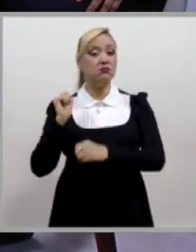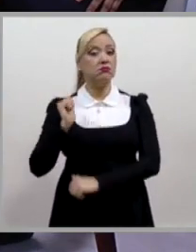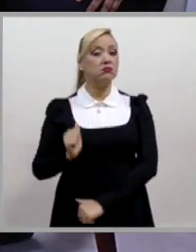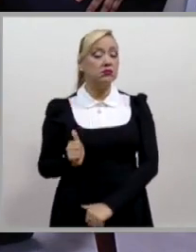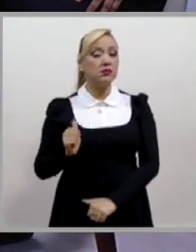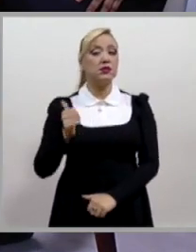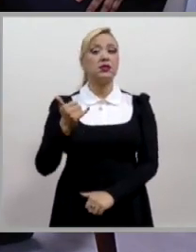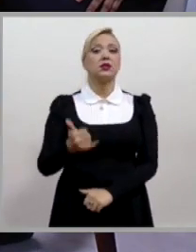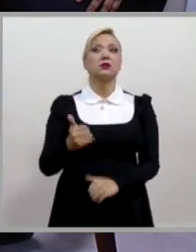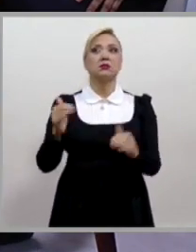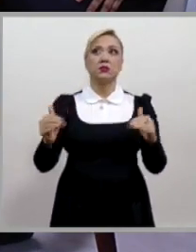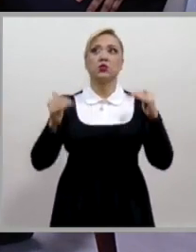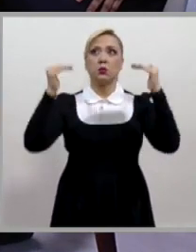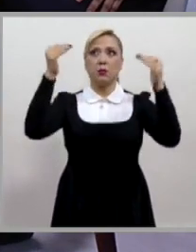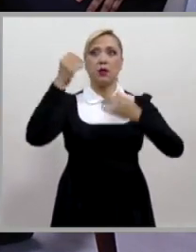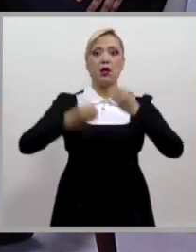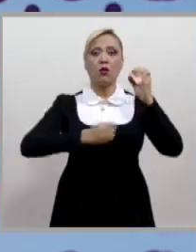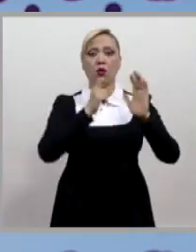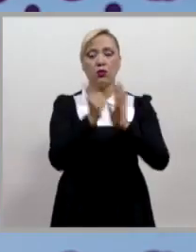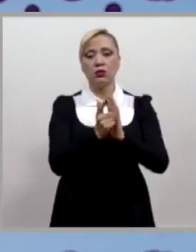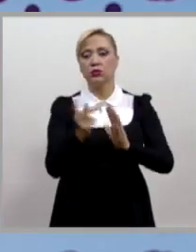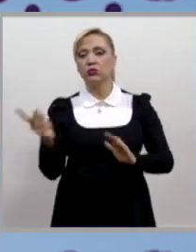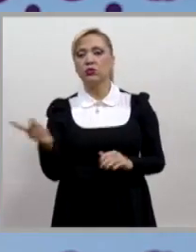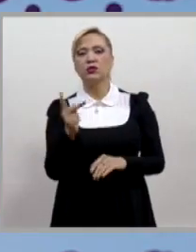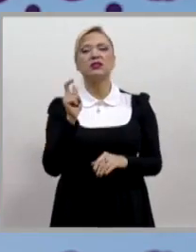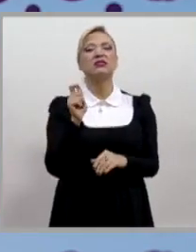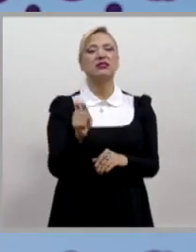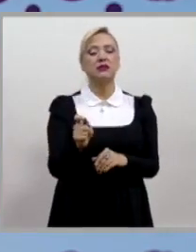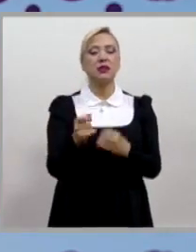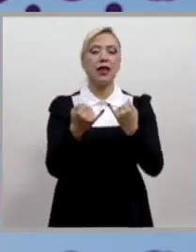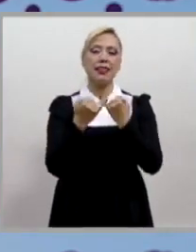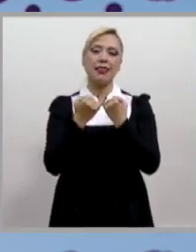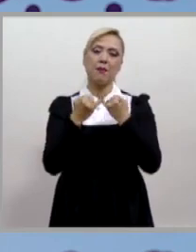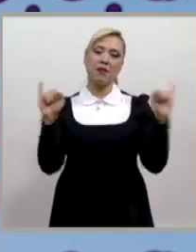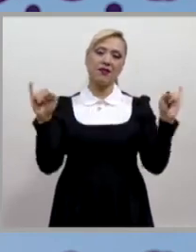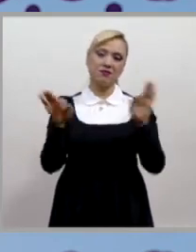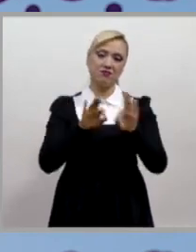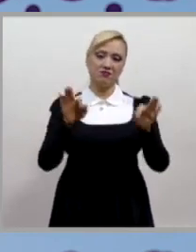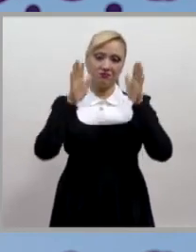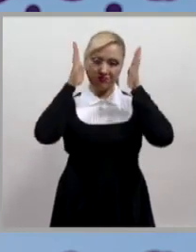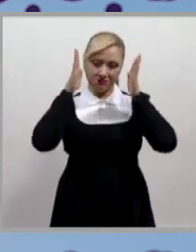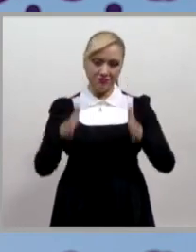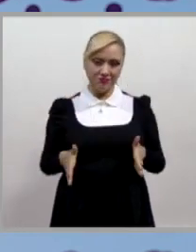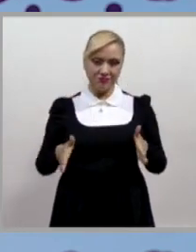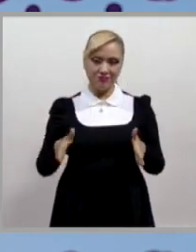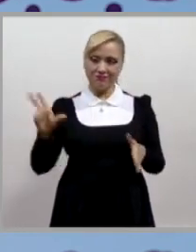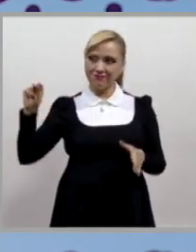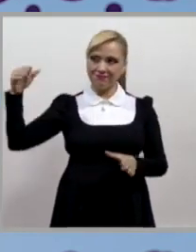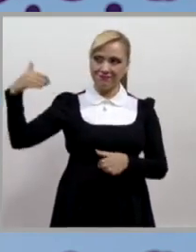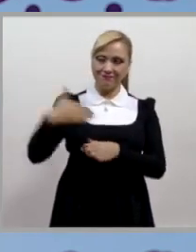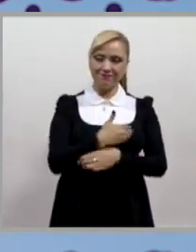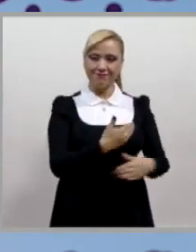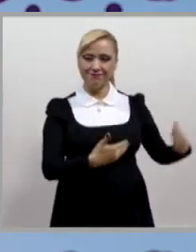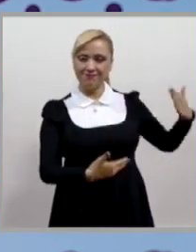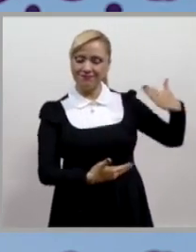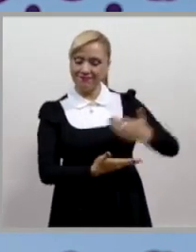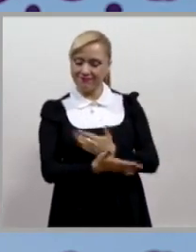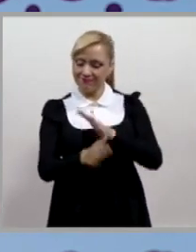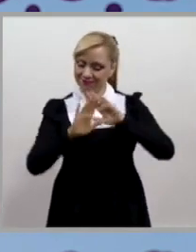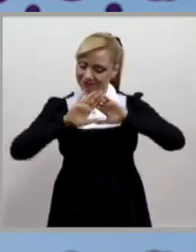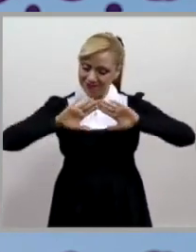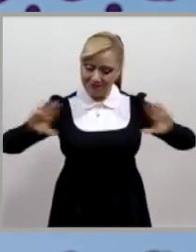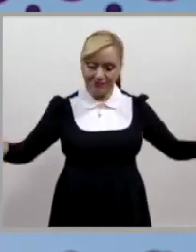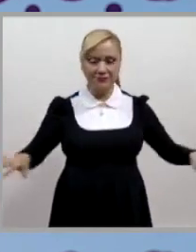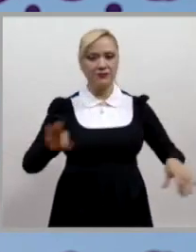o del Tribunal Constitucional o de los dos, que es el tema de la independencia judicial, evidentemente el fortalecimiento de la independencia judicial,